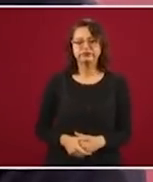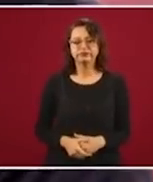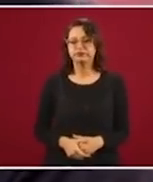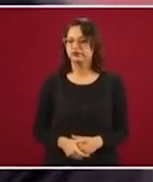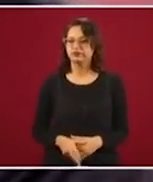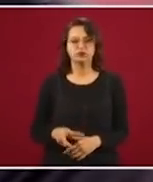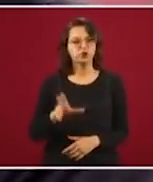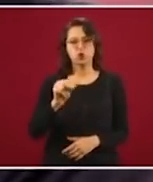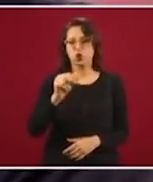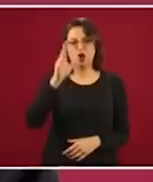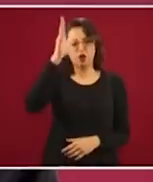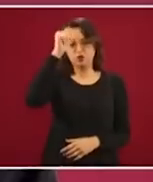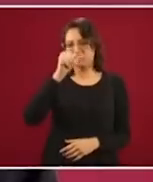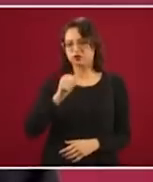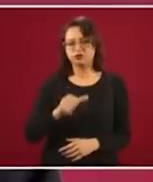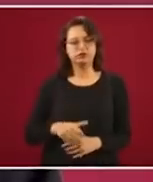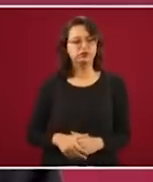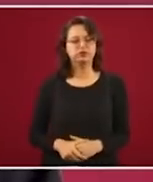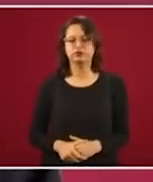Eso no